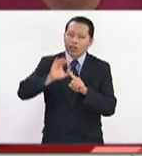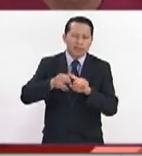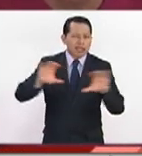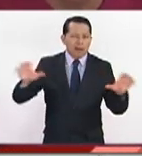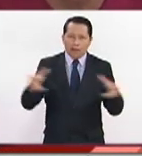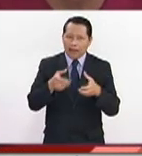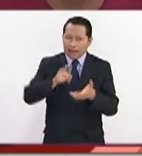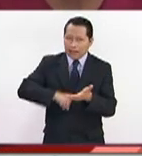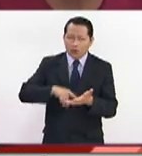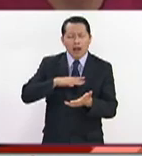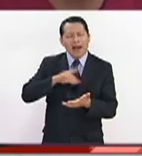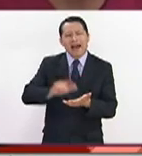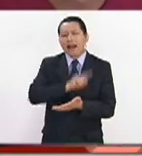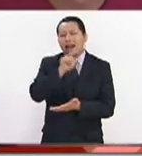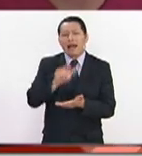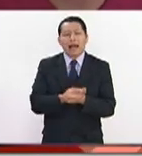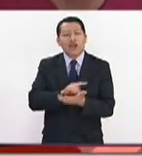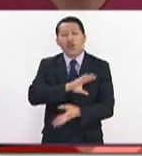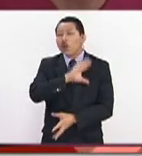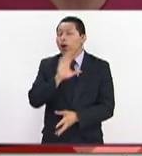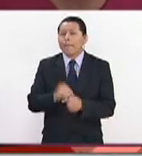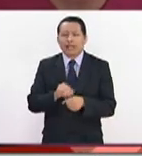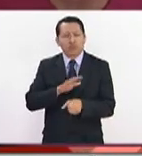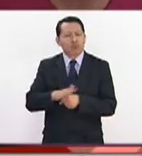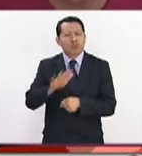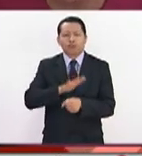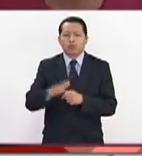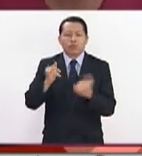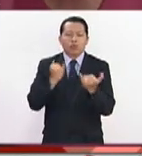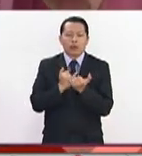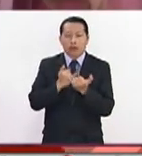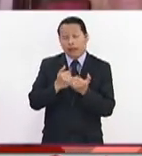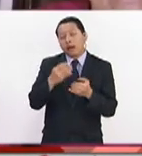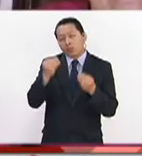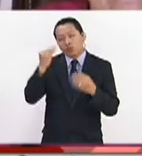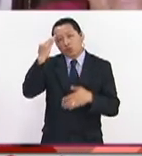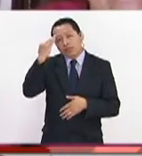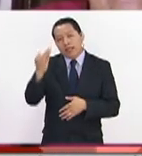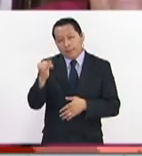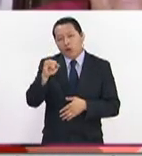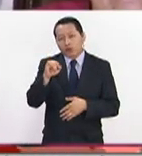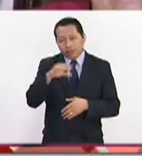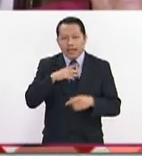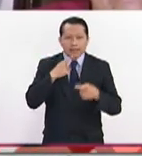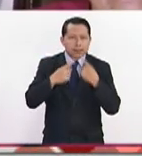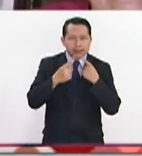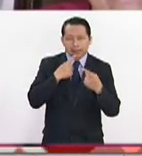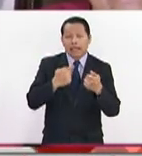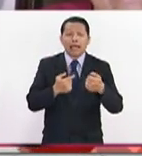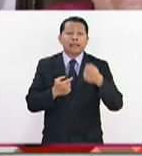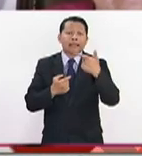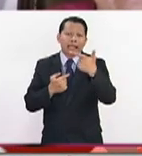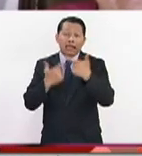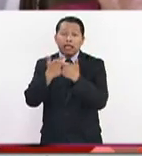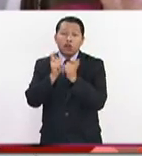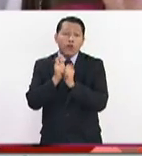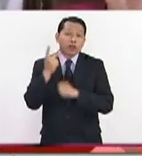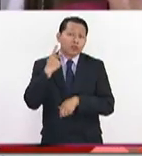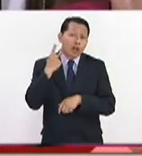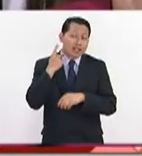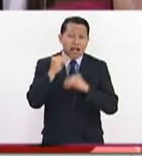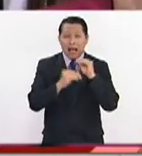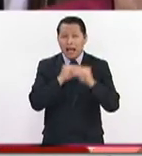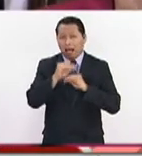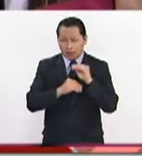Entonces va a ser una ley bastante completa, va a ser una ley que nos tardamos mucho en conciliar con 7 partidos políticos, y que el